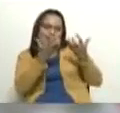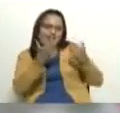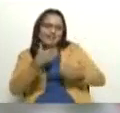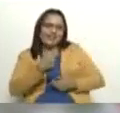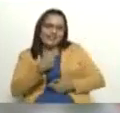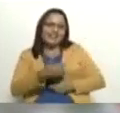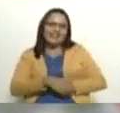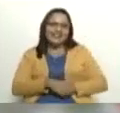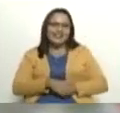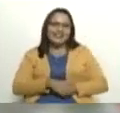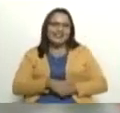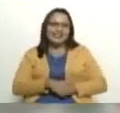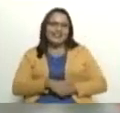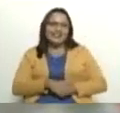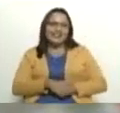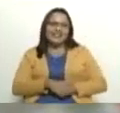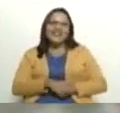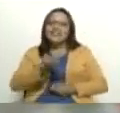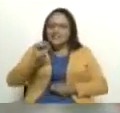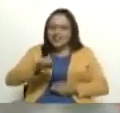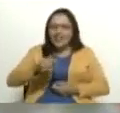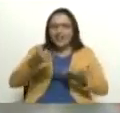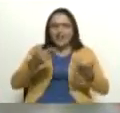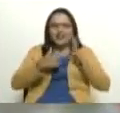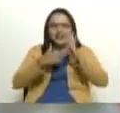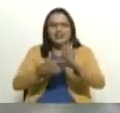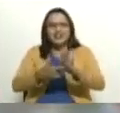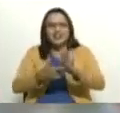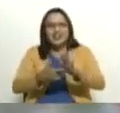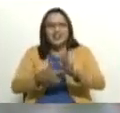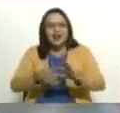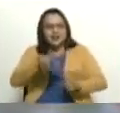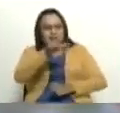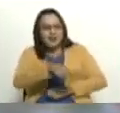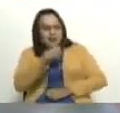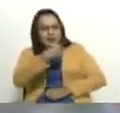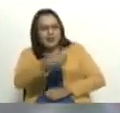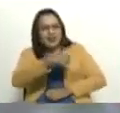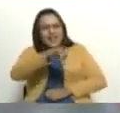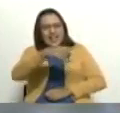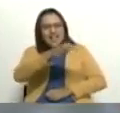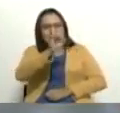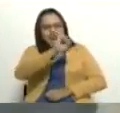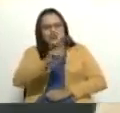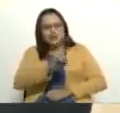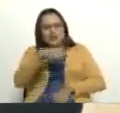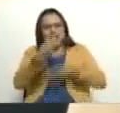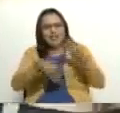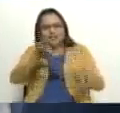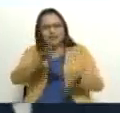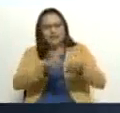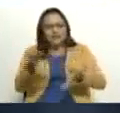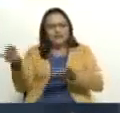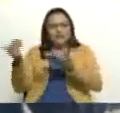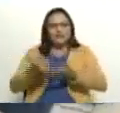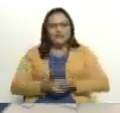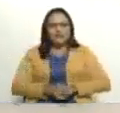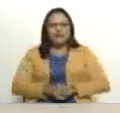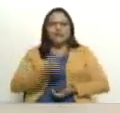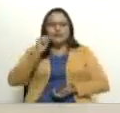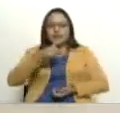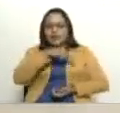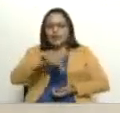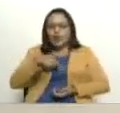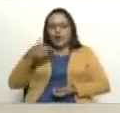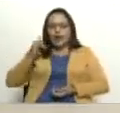estamos poniendo polémicos con el lenguaje. Vamos a ver entonces. Mira, Jesús López fue el que hizo el reporte, vamos sí, a verlo. Veamos. Así es, nosotros nos encontramos en